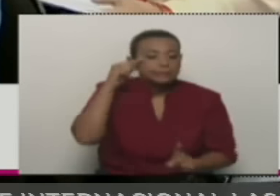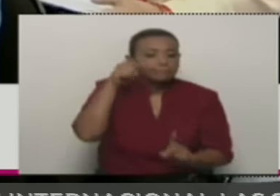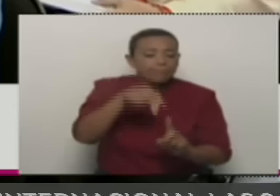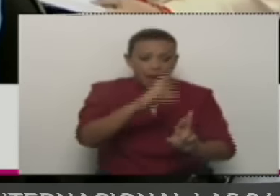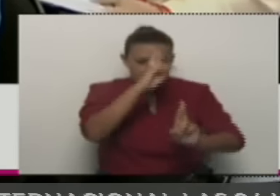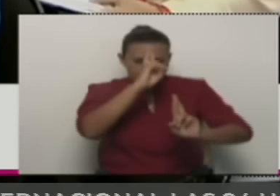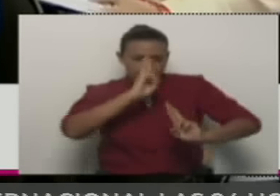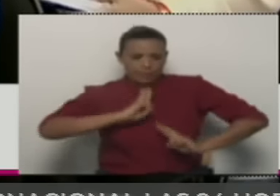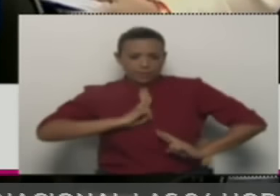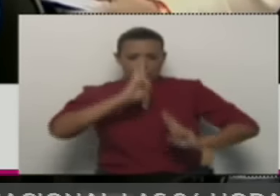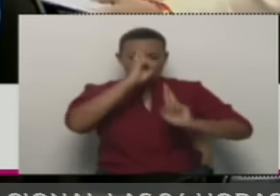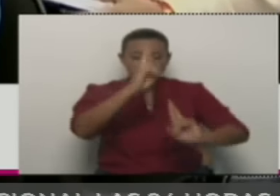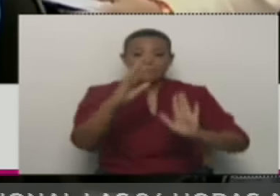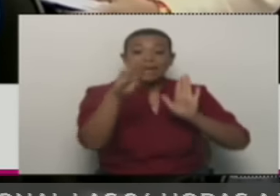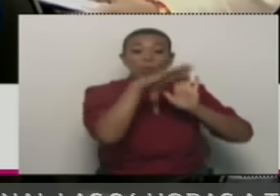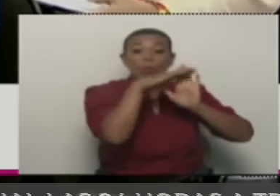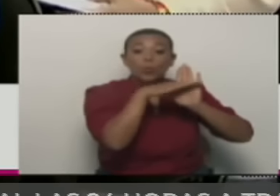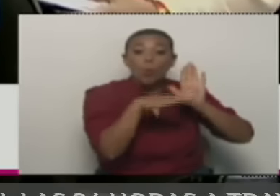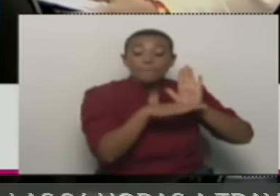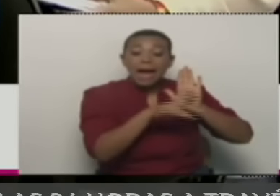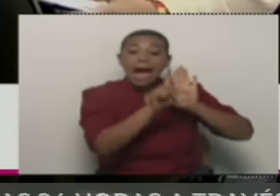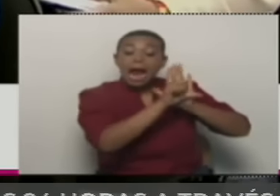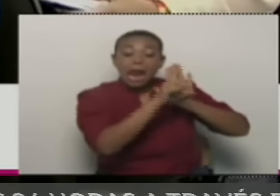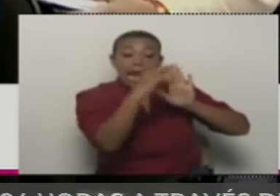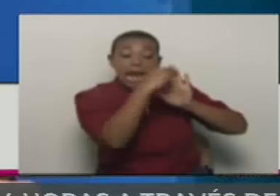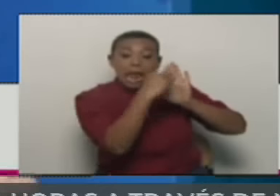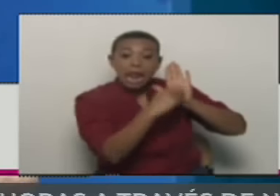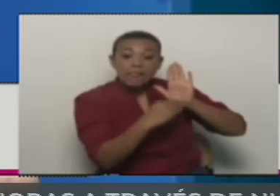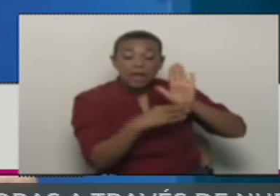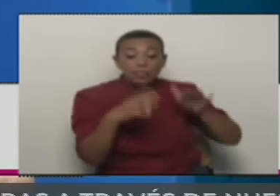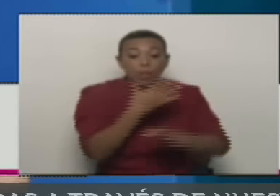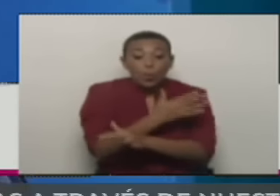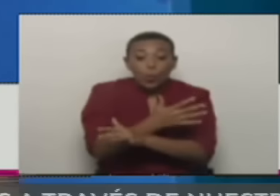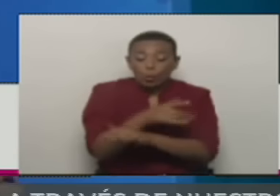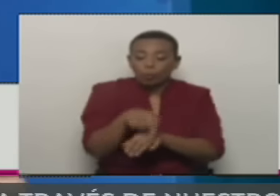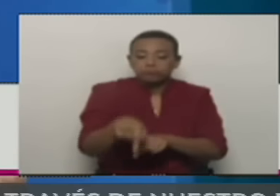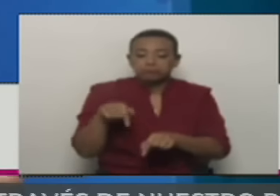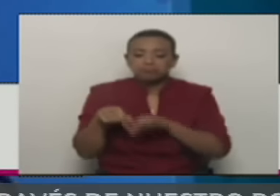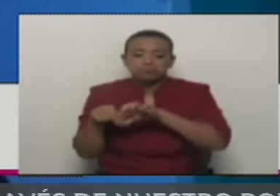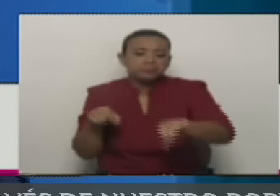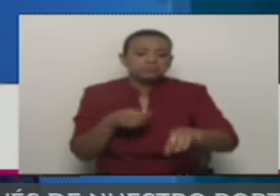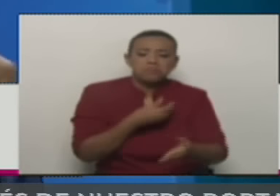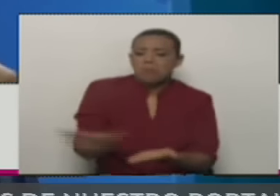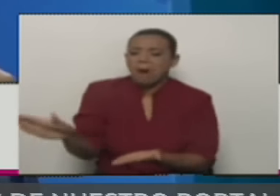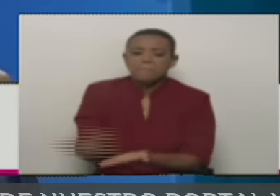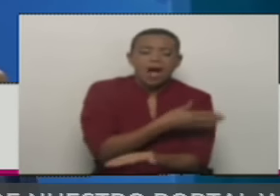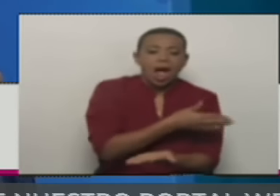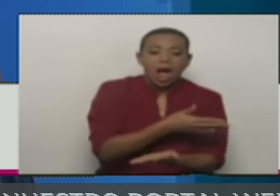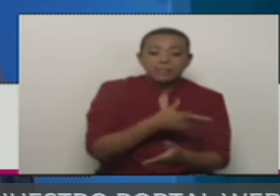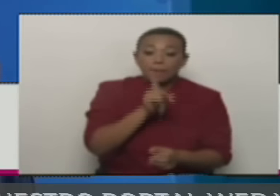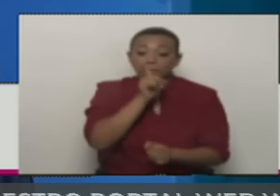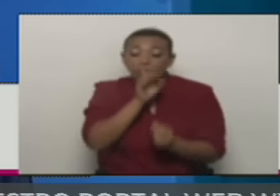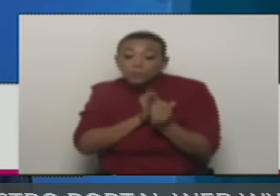Respetando las reglas de juego. Tú no puedes salir a tratar de esconder piezas